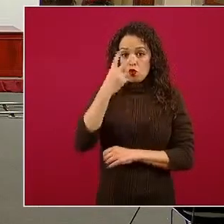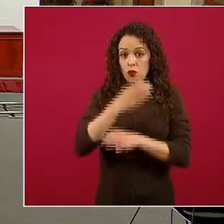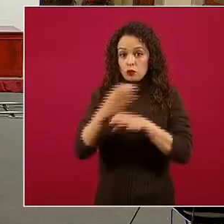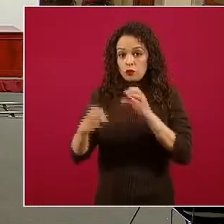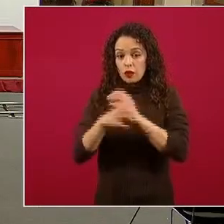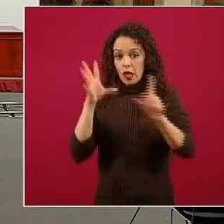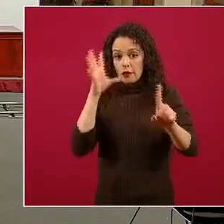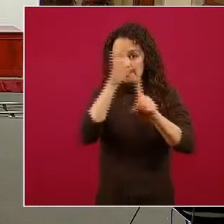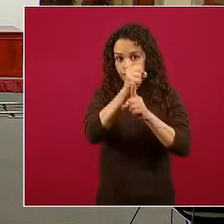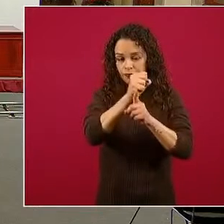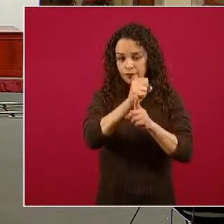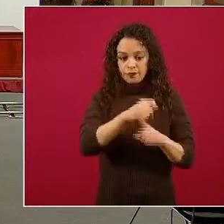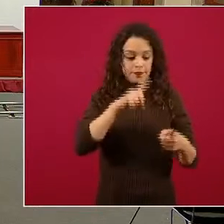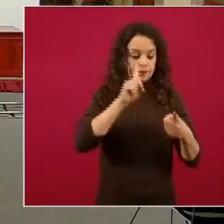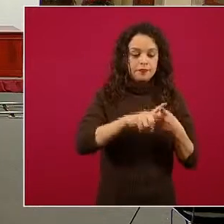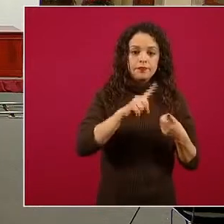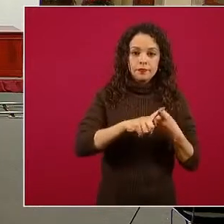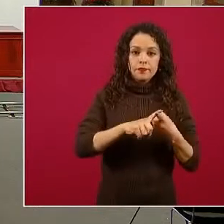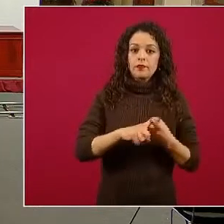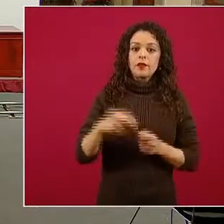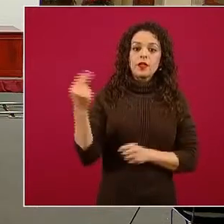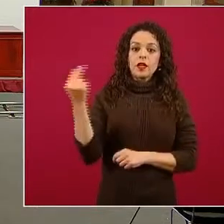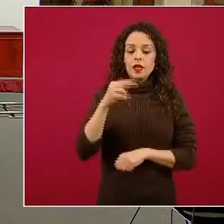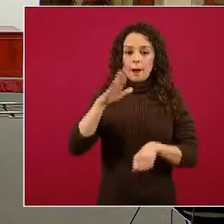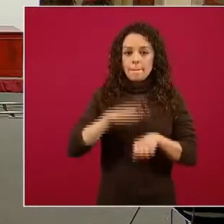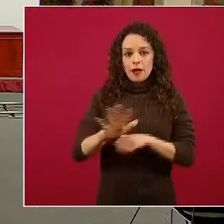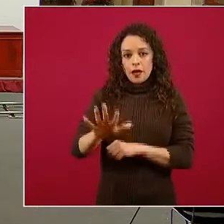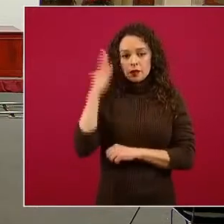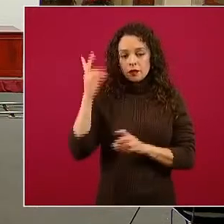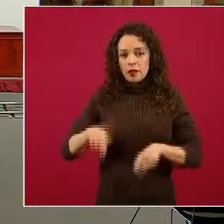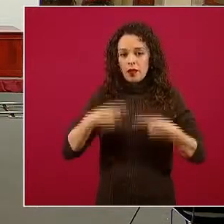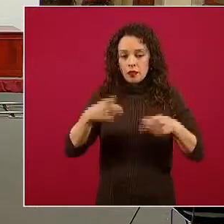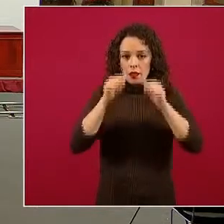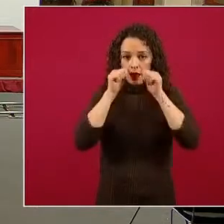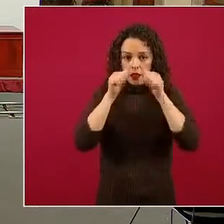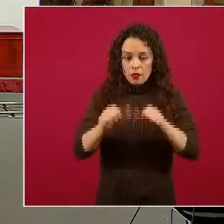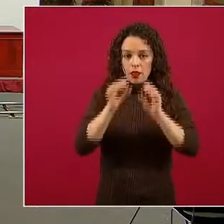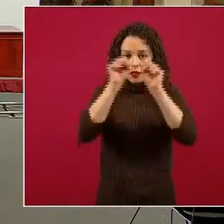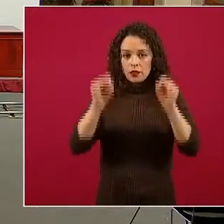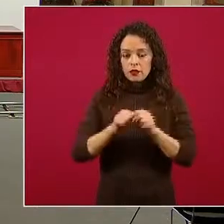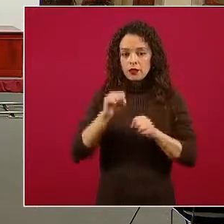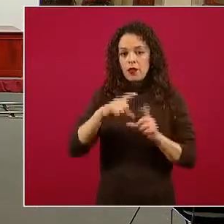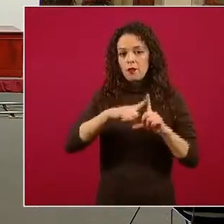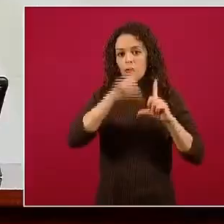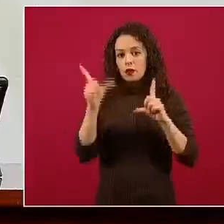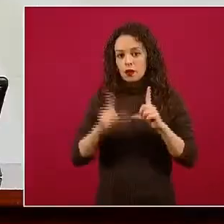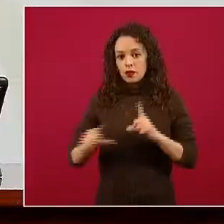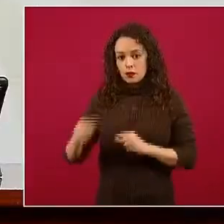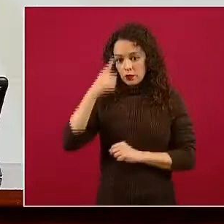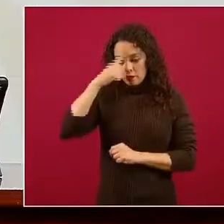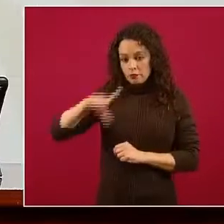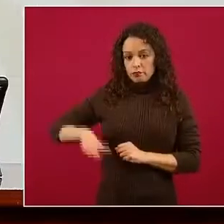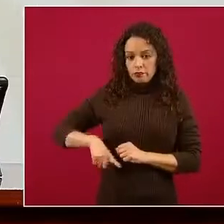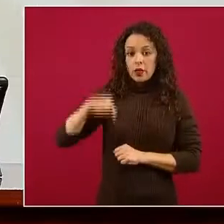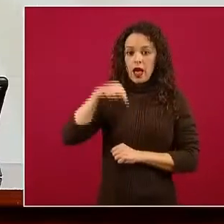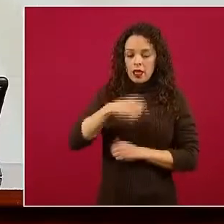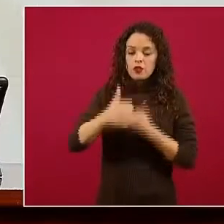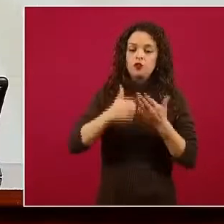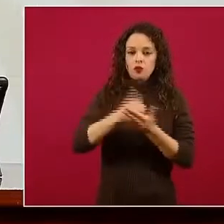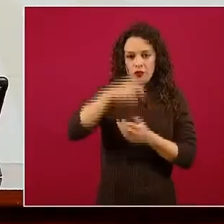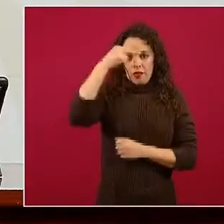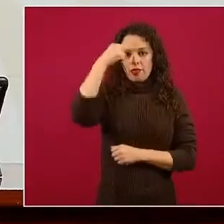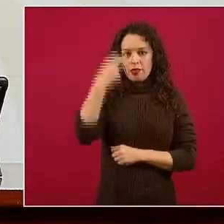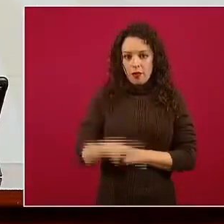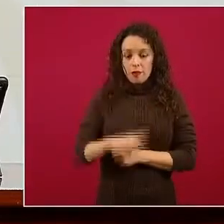Por un lado, aumentar las capacidades resolutivas del Sistema Nacional Público, en este caso en la Ciudad de México, y por otro